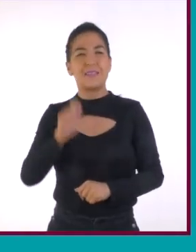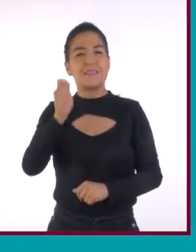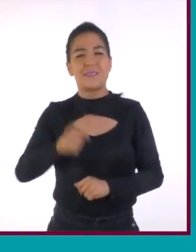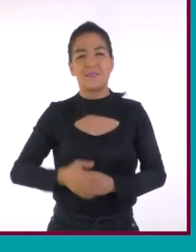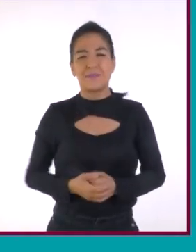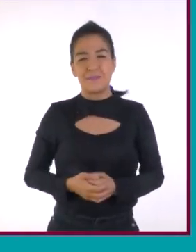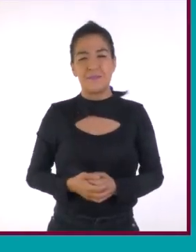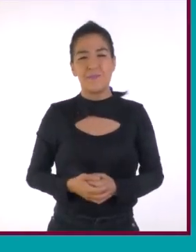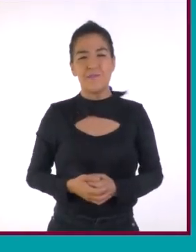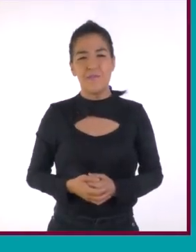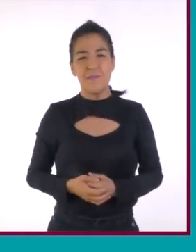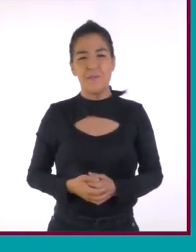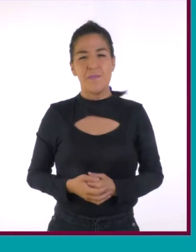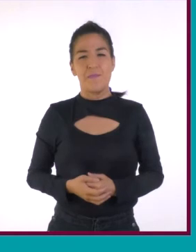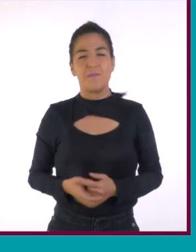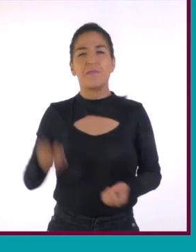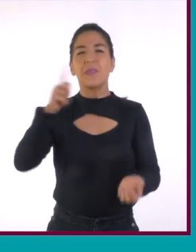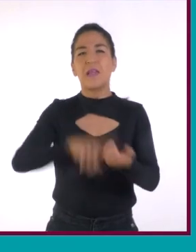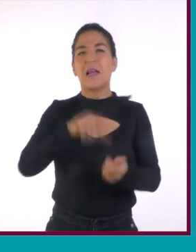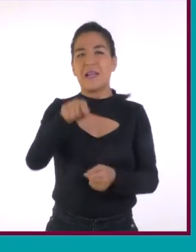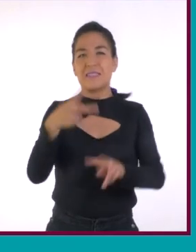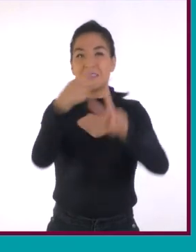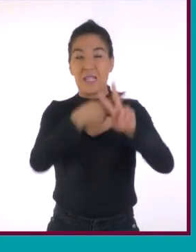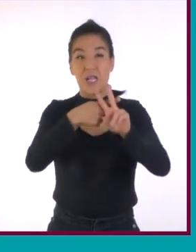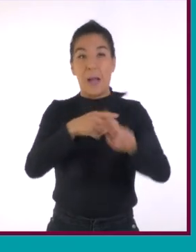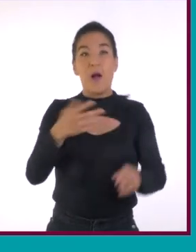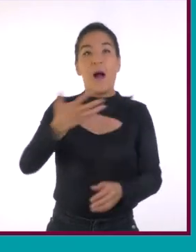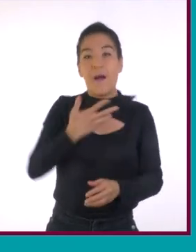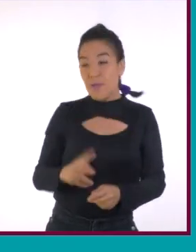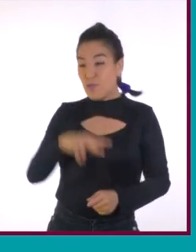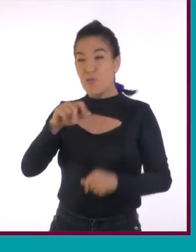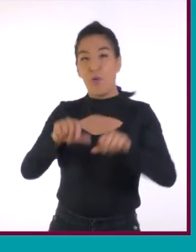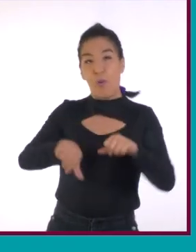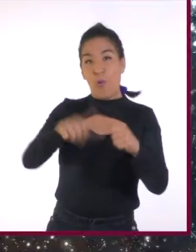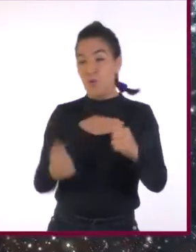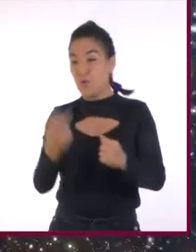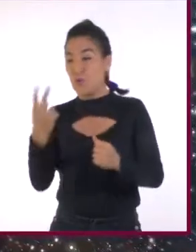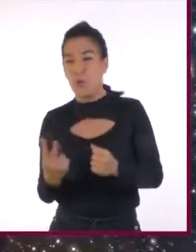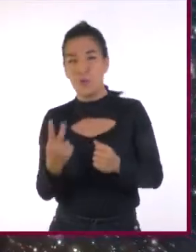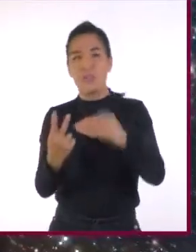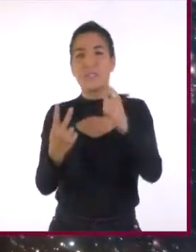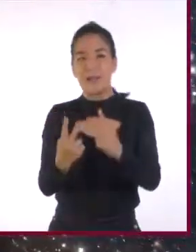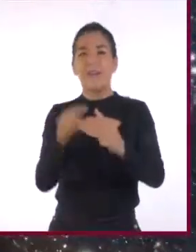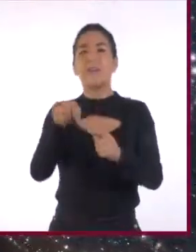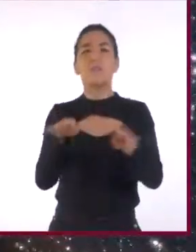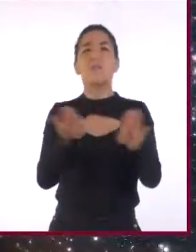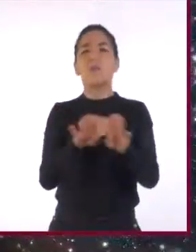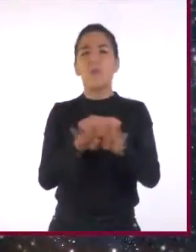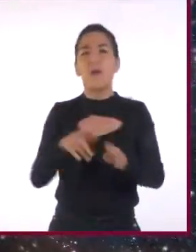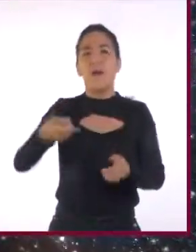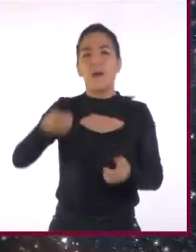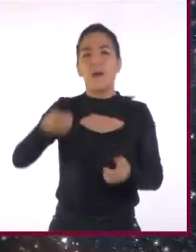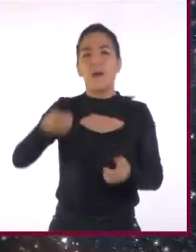así defines tu sistema, sí puede cambiar el centro de masa. Pero si solo pensaras que tu sistema sigue siendo el mismo, solo la esponja y el agua no